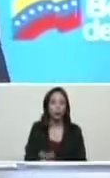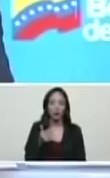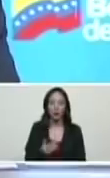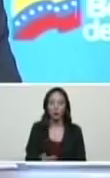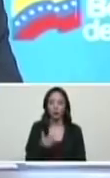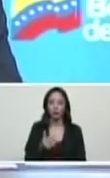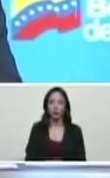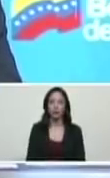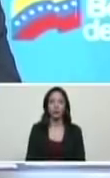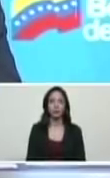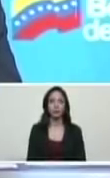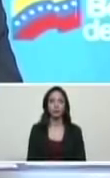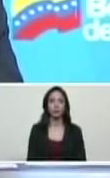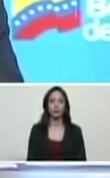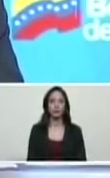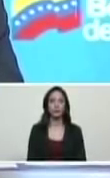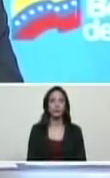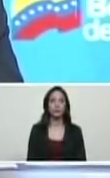para